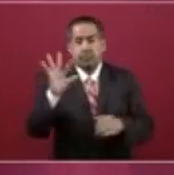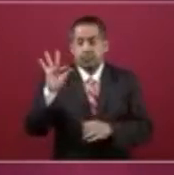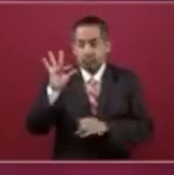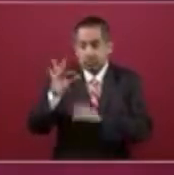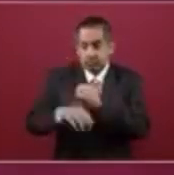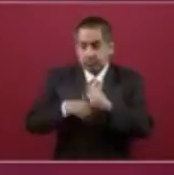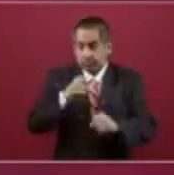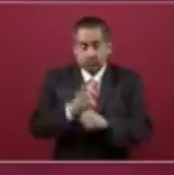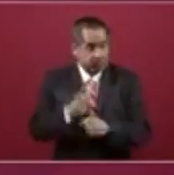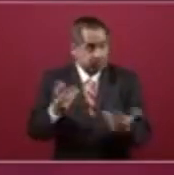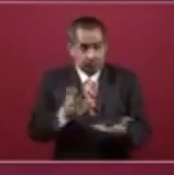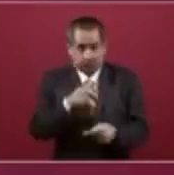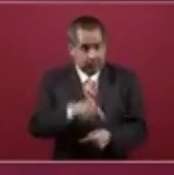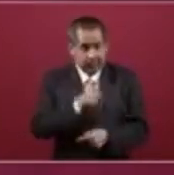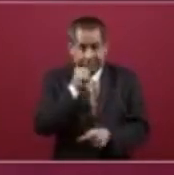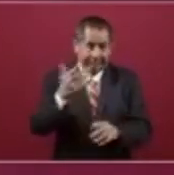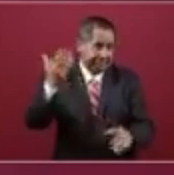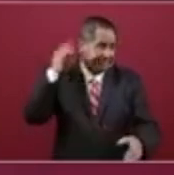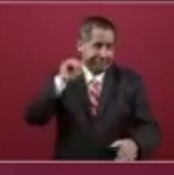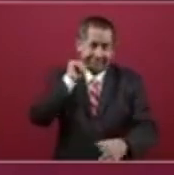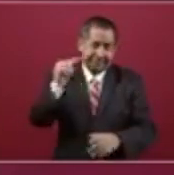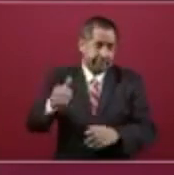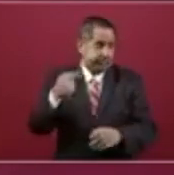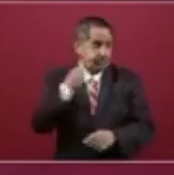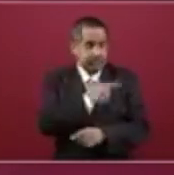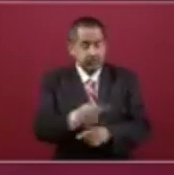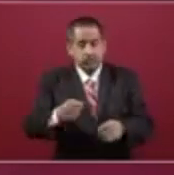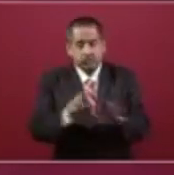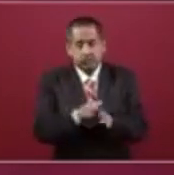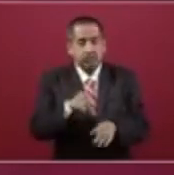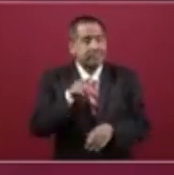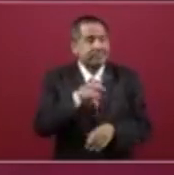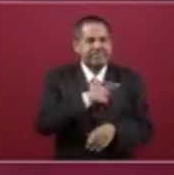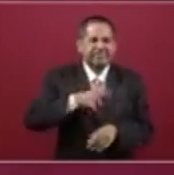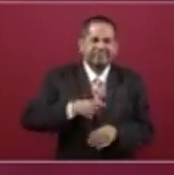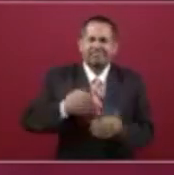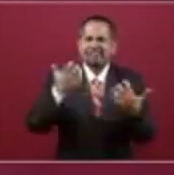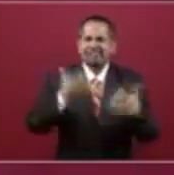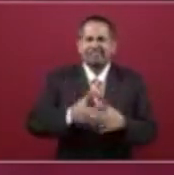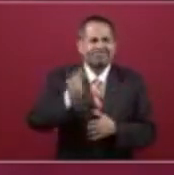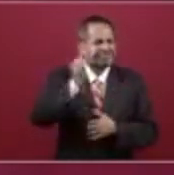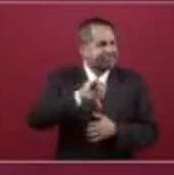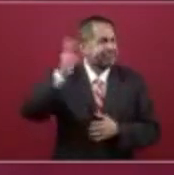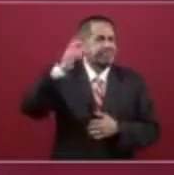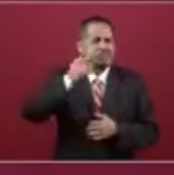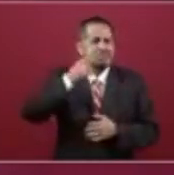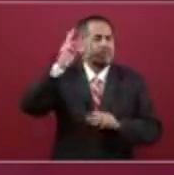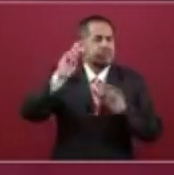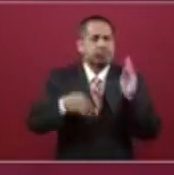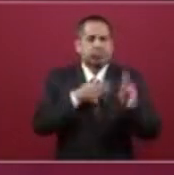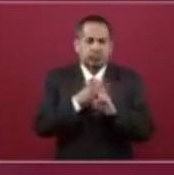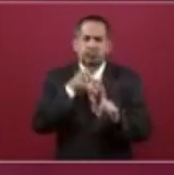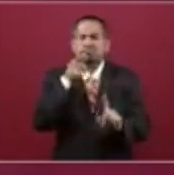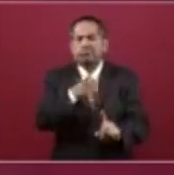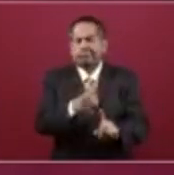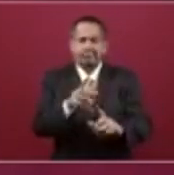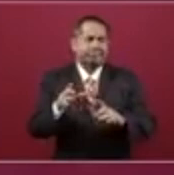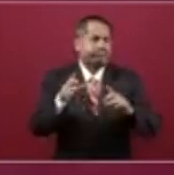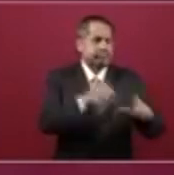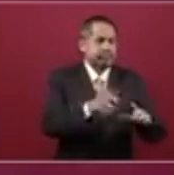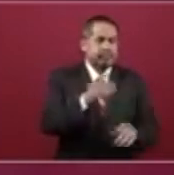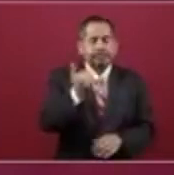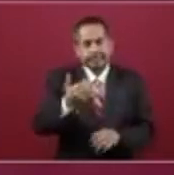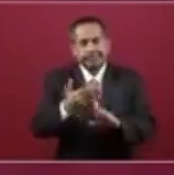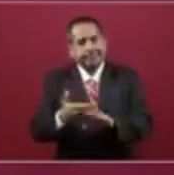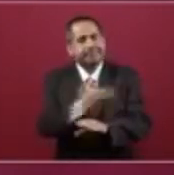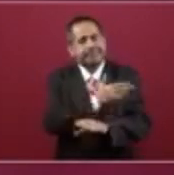hace una así en el país, deben de ser de las mejores empresas del mundo y se han tenido malas